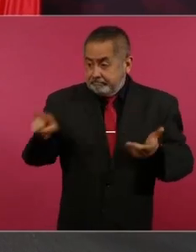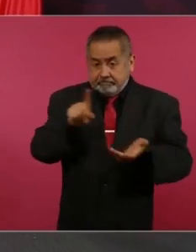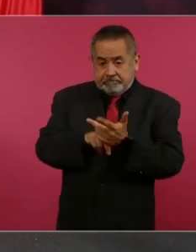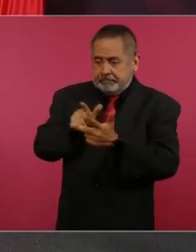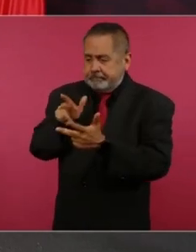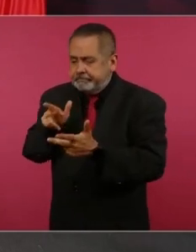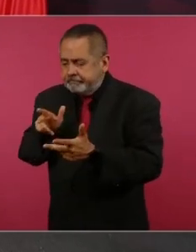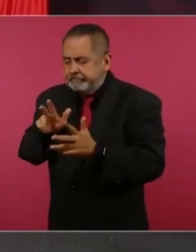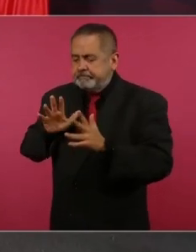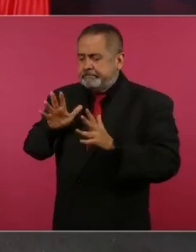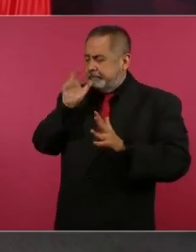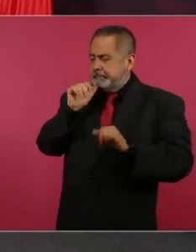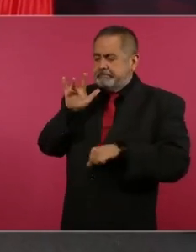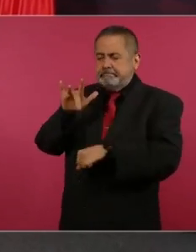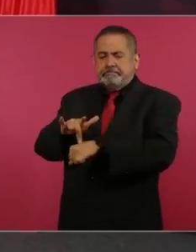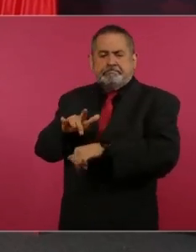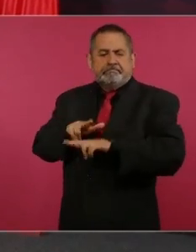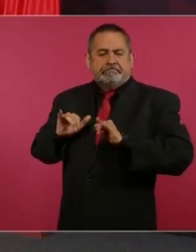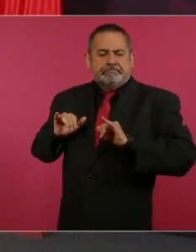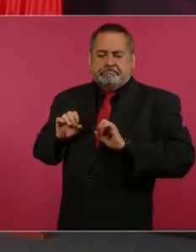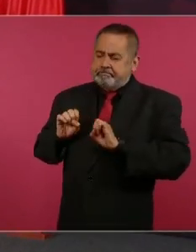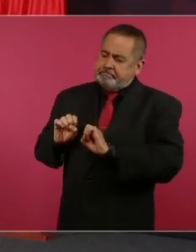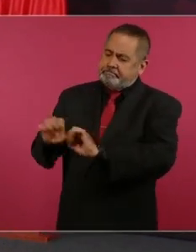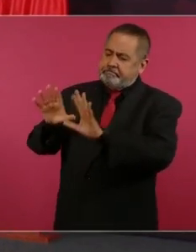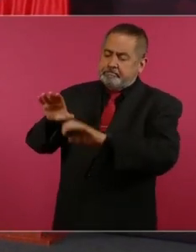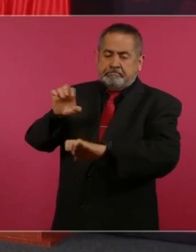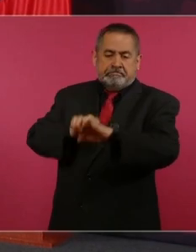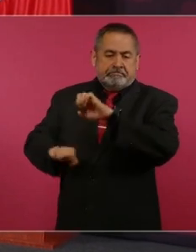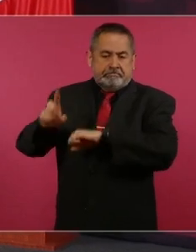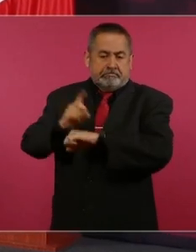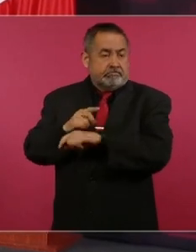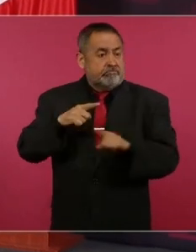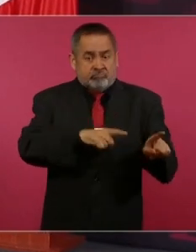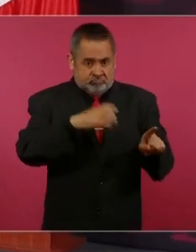no se atrevió este dictador temible